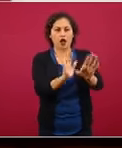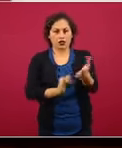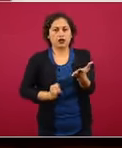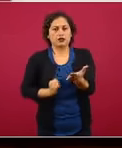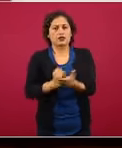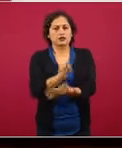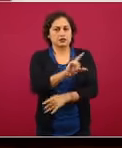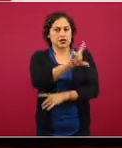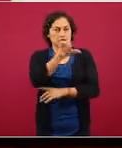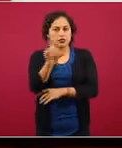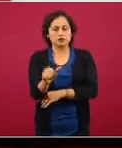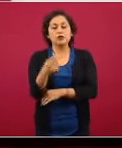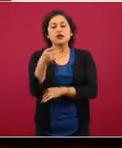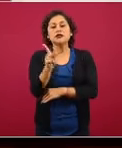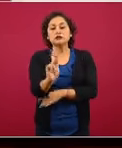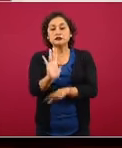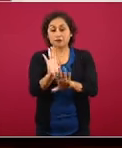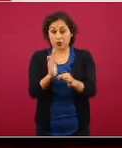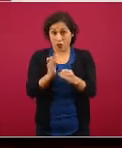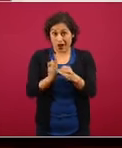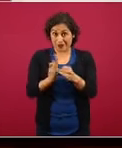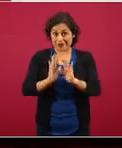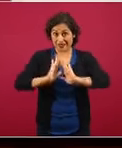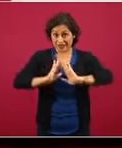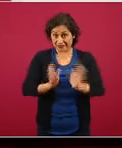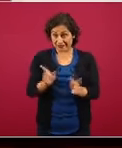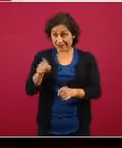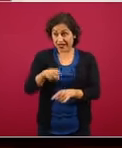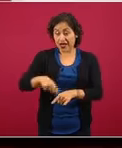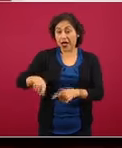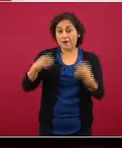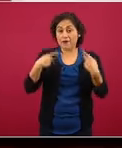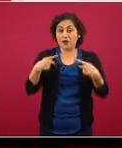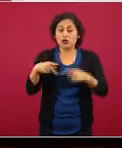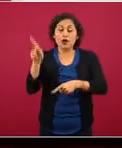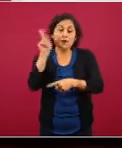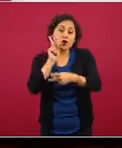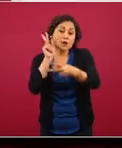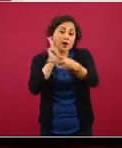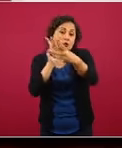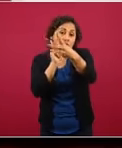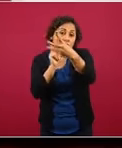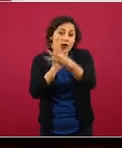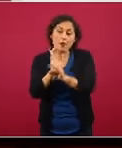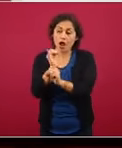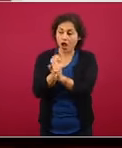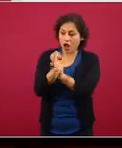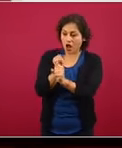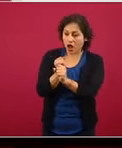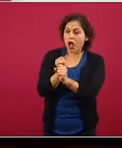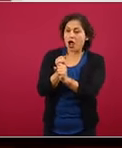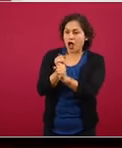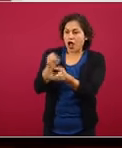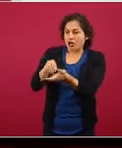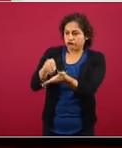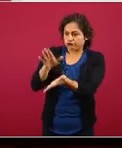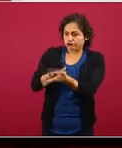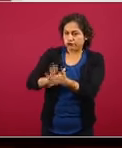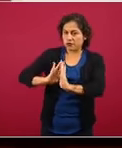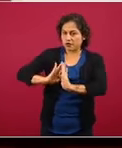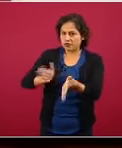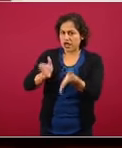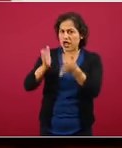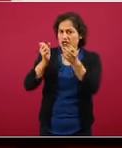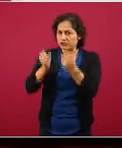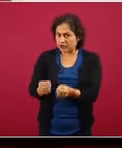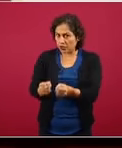eso, por eso se hicieron los ensayos clínicos en los que se define si la vacuna tiene un